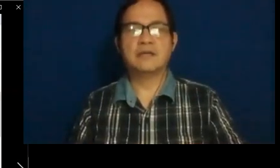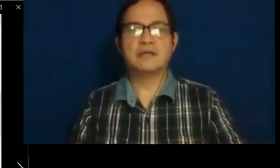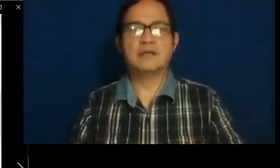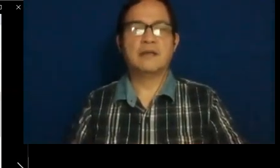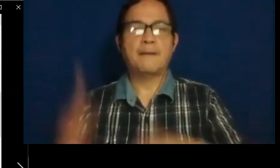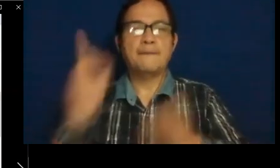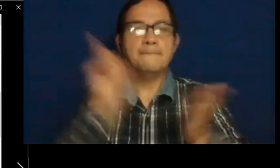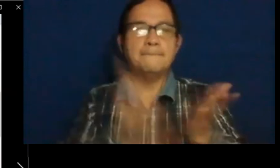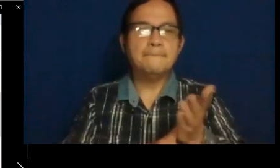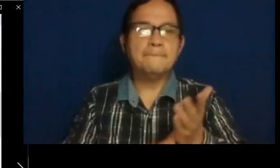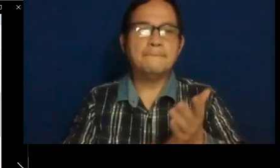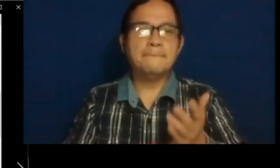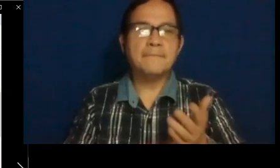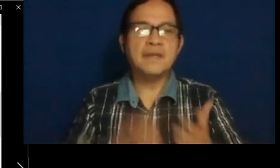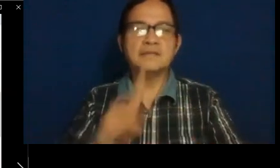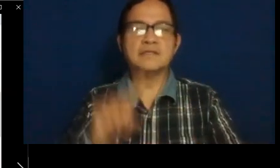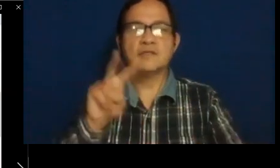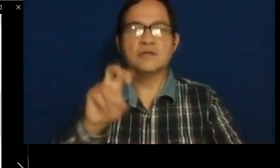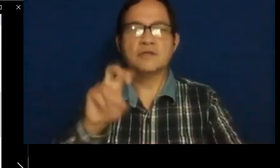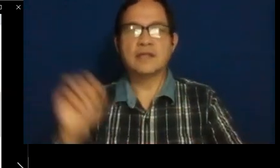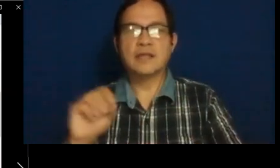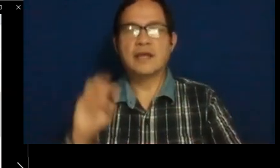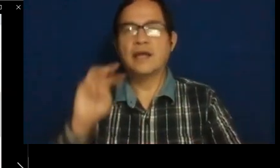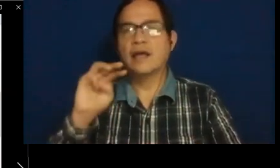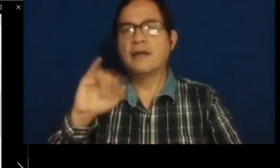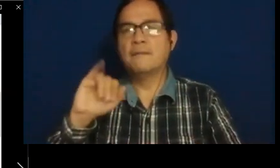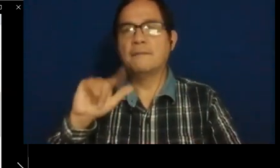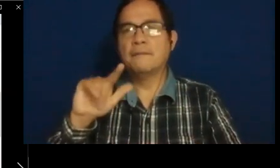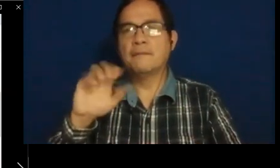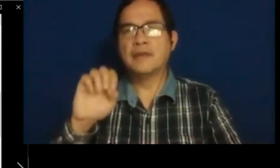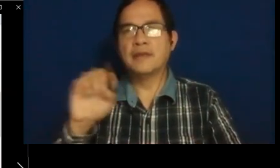Serían 1170 milisegundos.